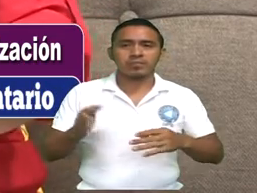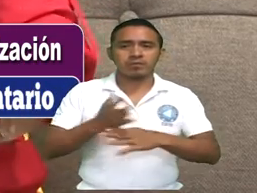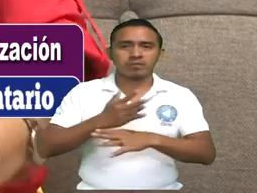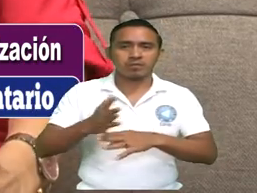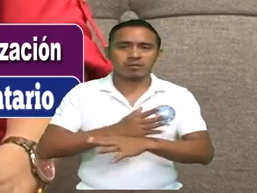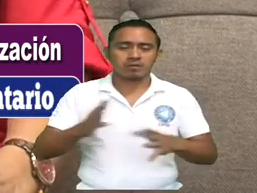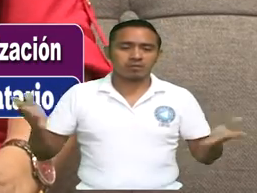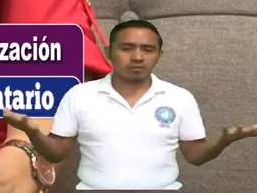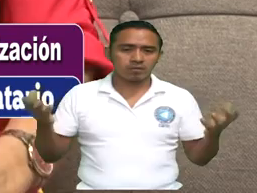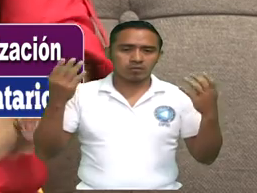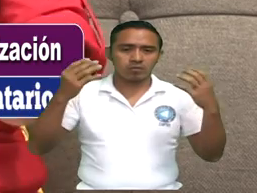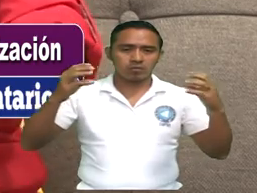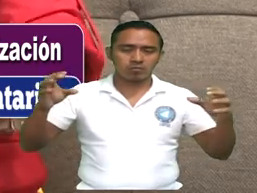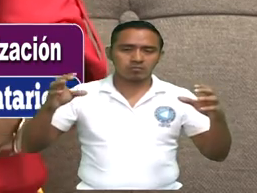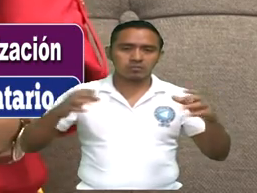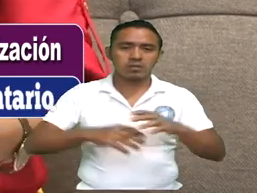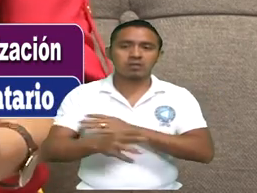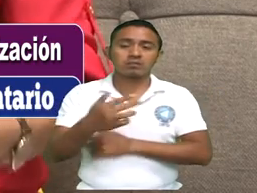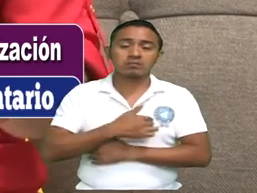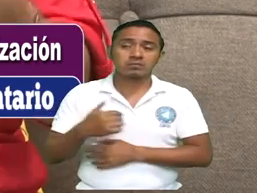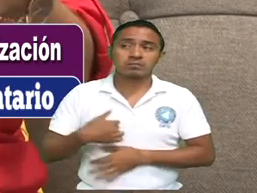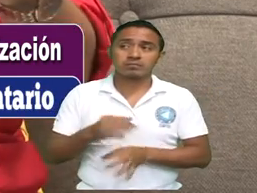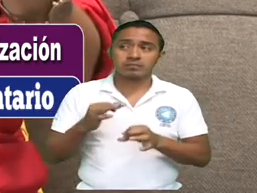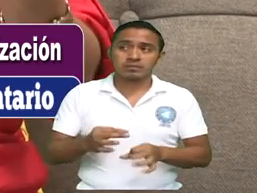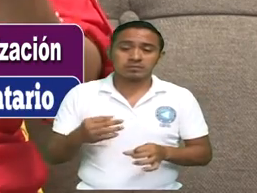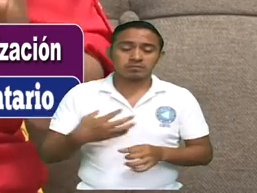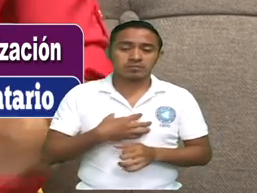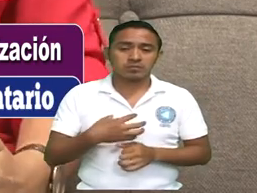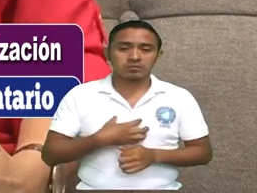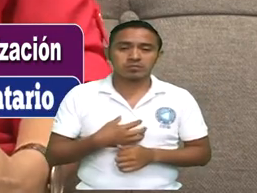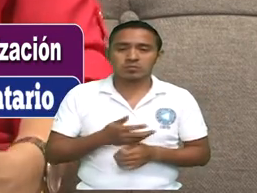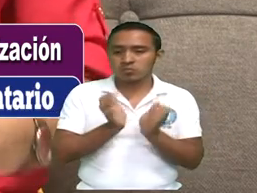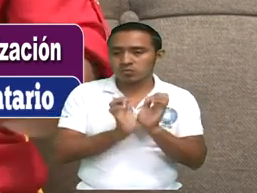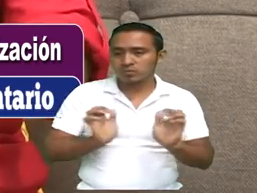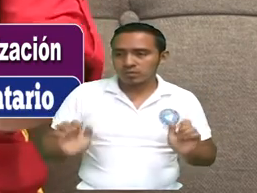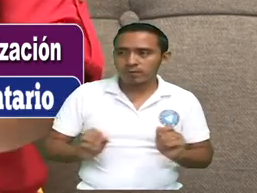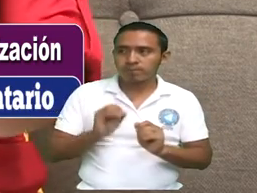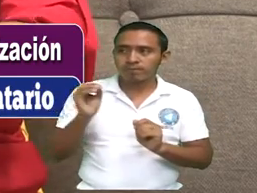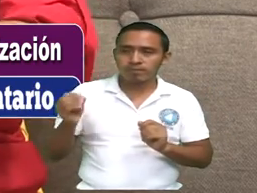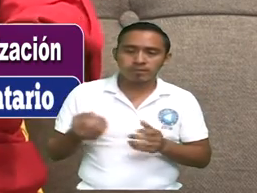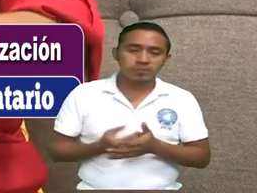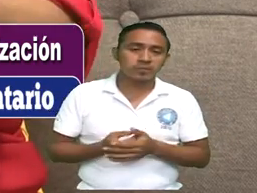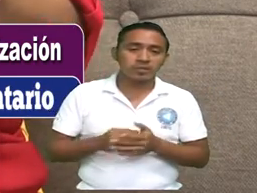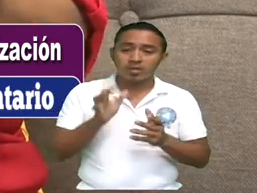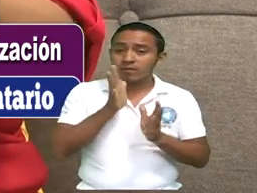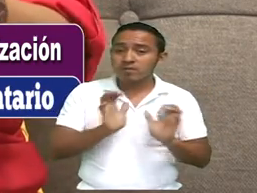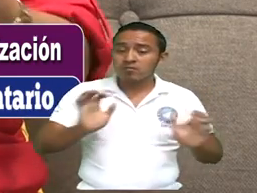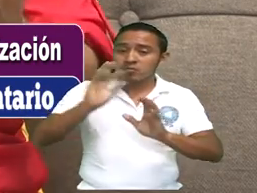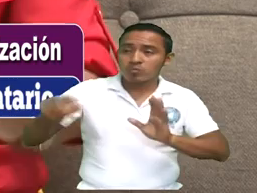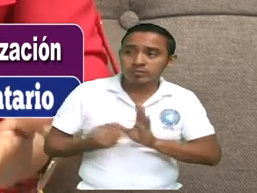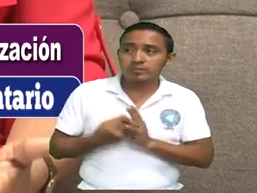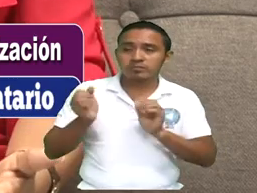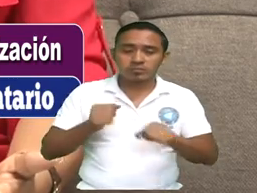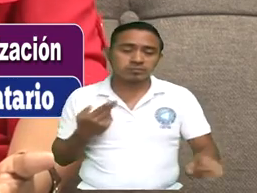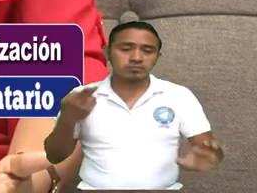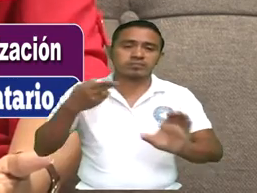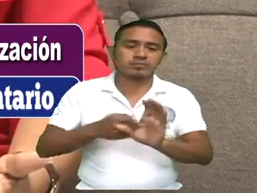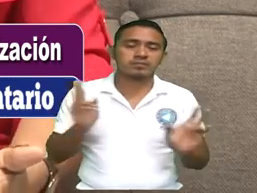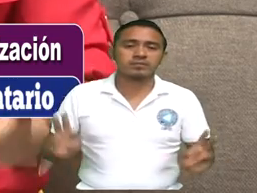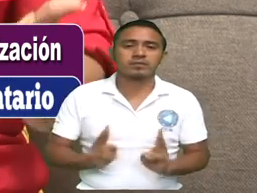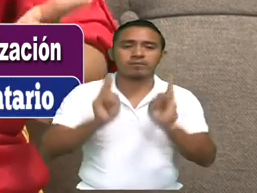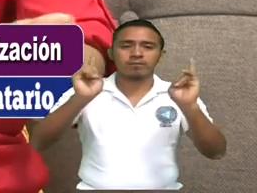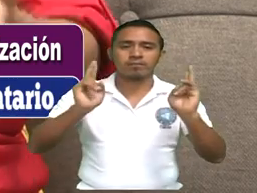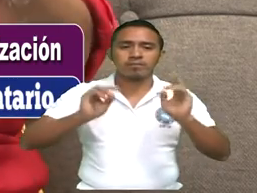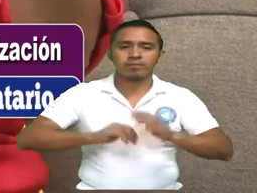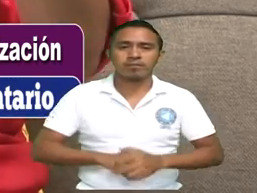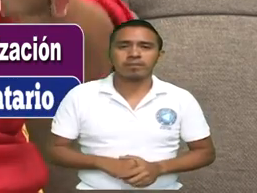esa libertad para que se forme realmente un individuo integral, un individuo capaz de insertarse a la vida